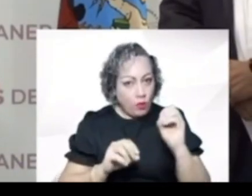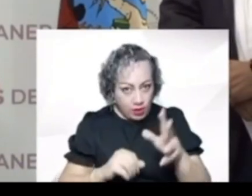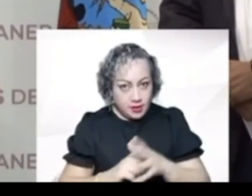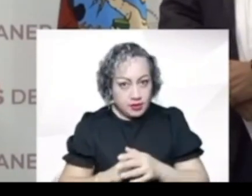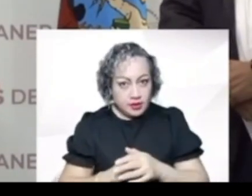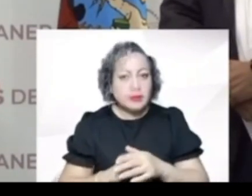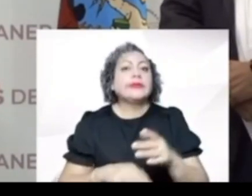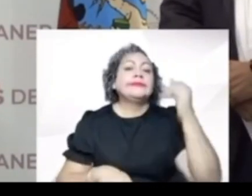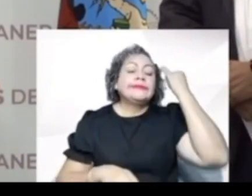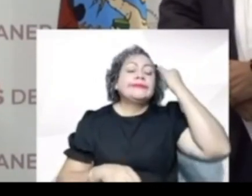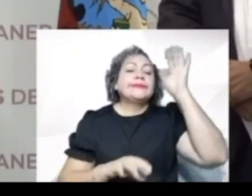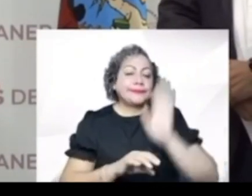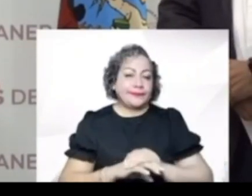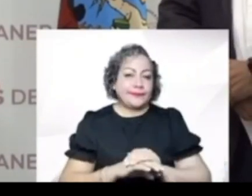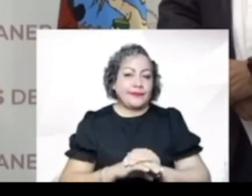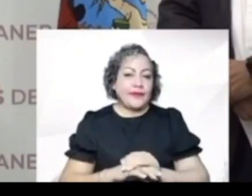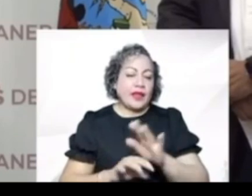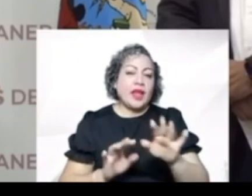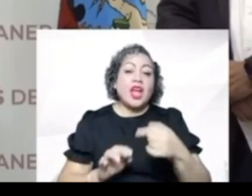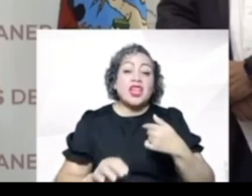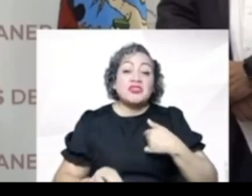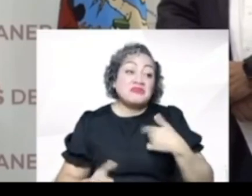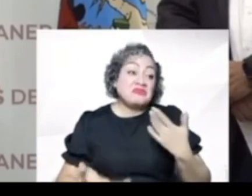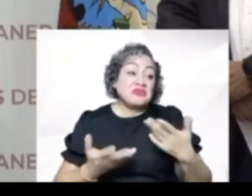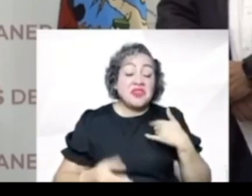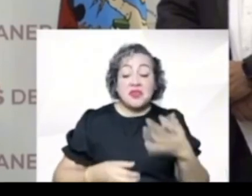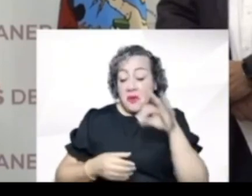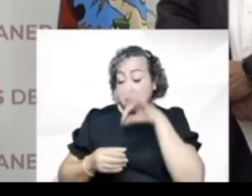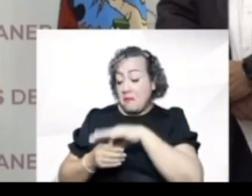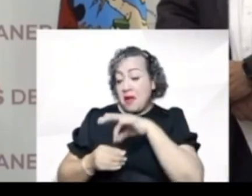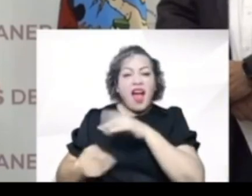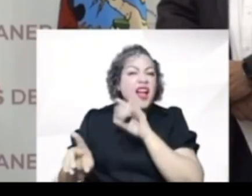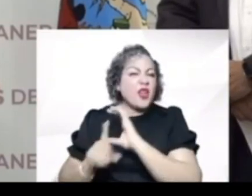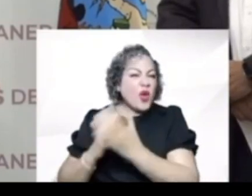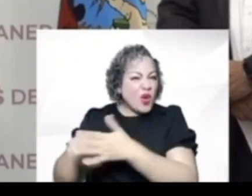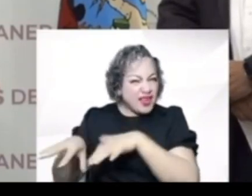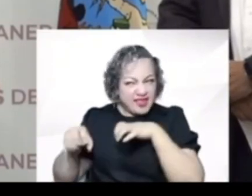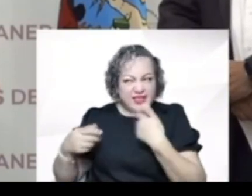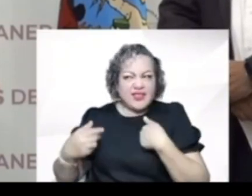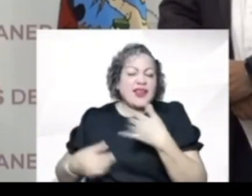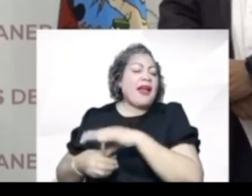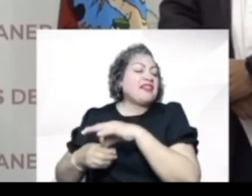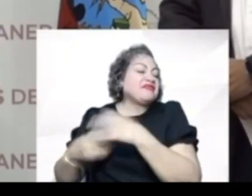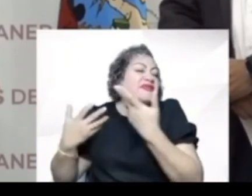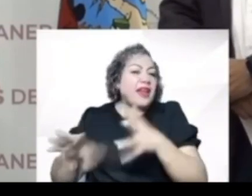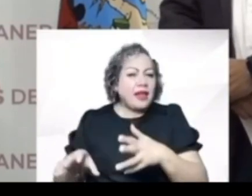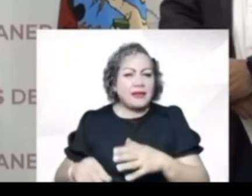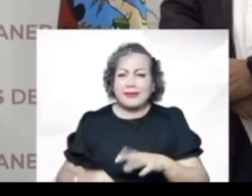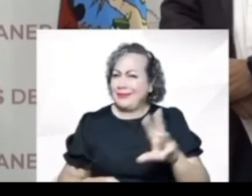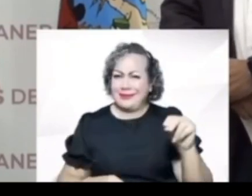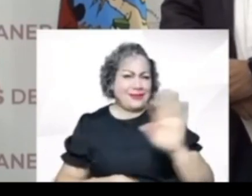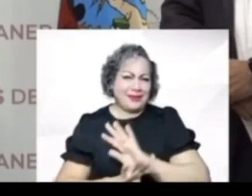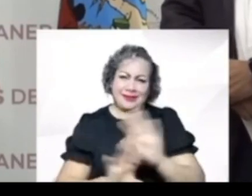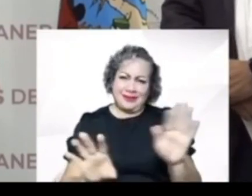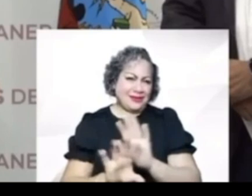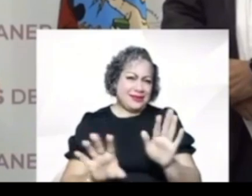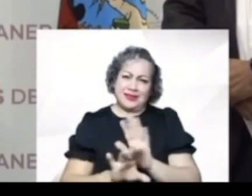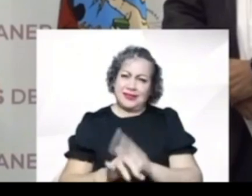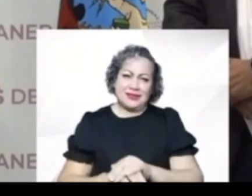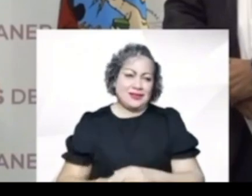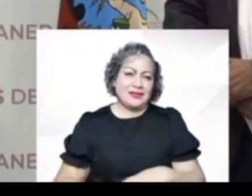si yo quisiera, tengo los votos en el Congreso, no lo vamos a hacer así, no hay madruguete, que no los